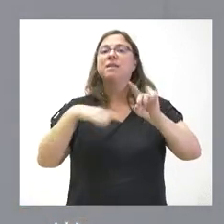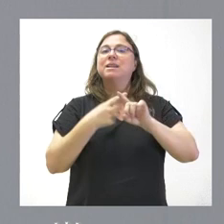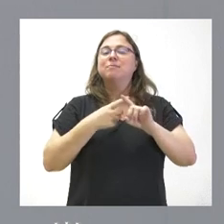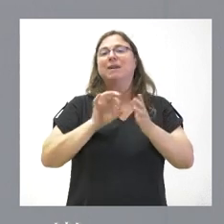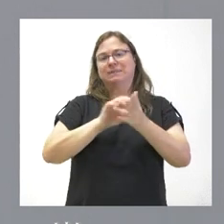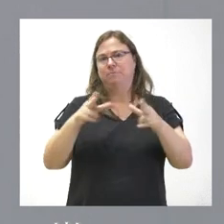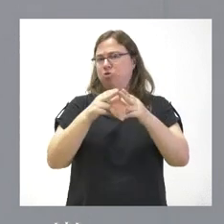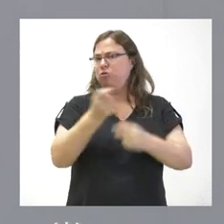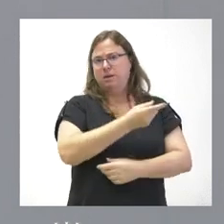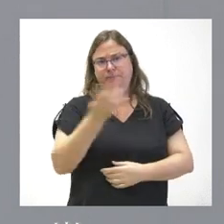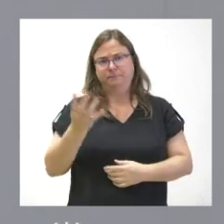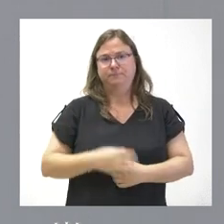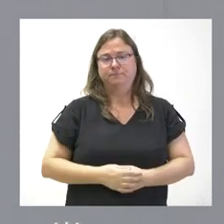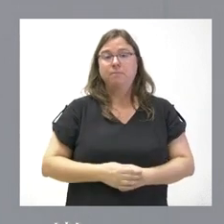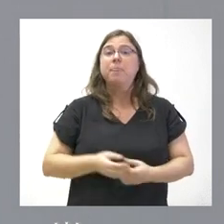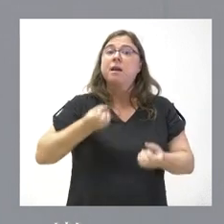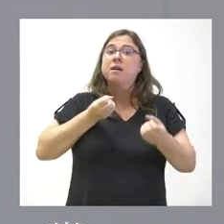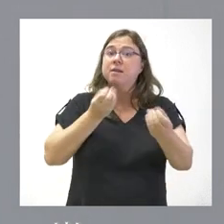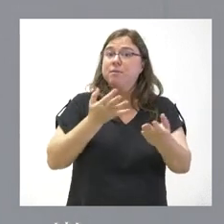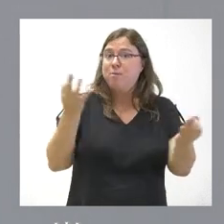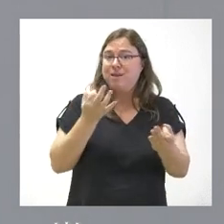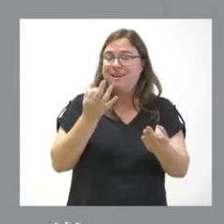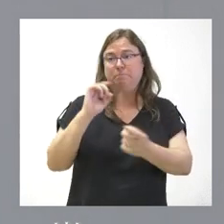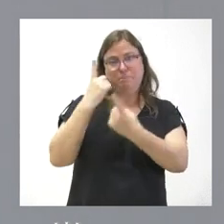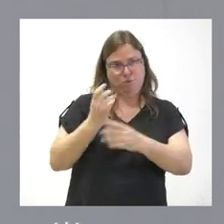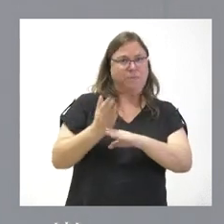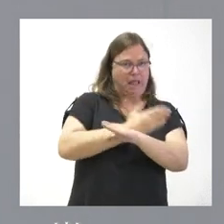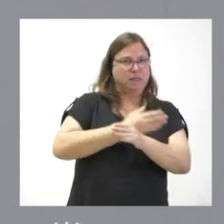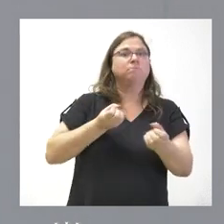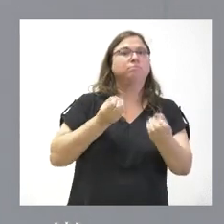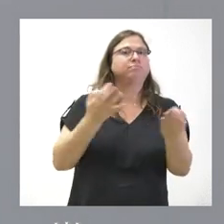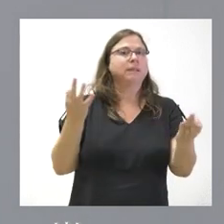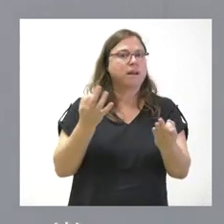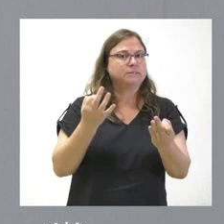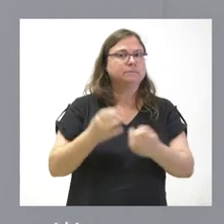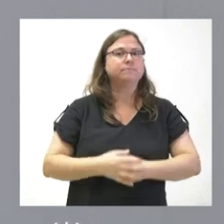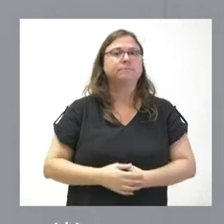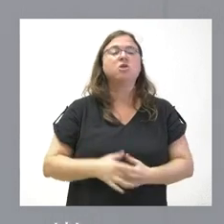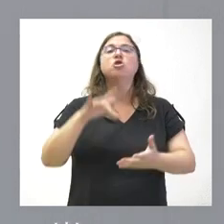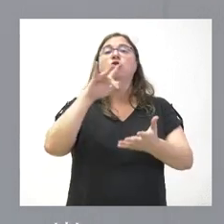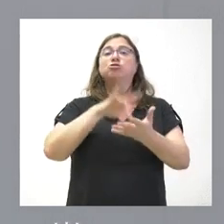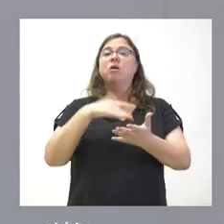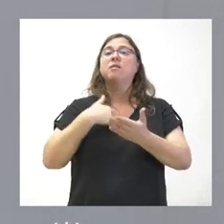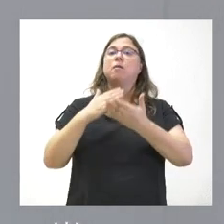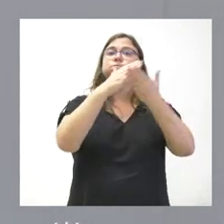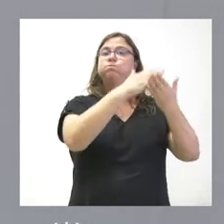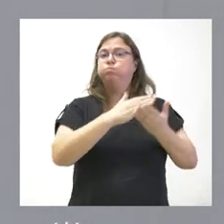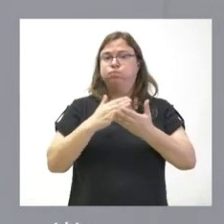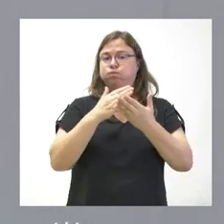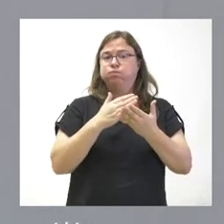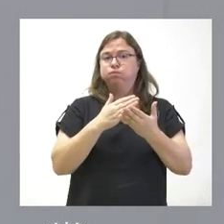los servicios sociales informarles antes de las preguntas que hemos examinado en